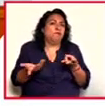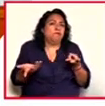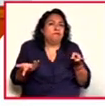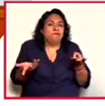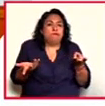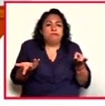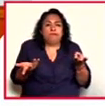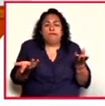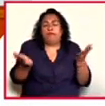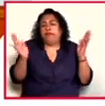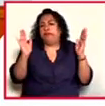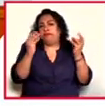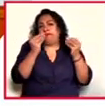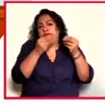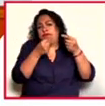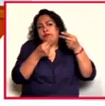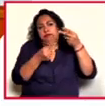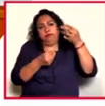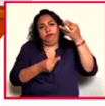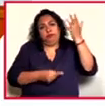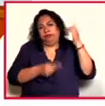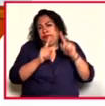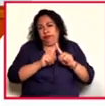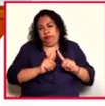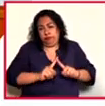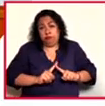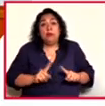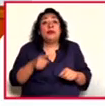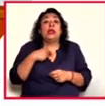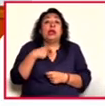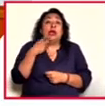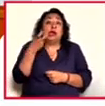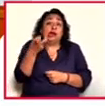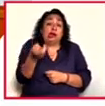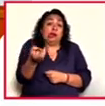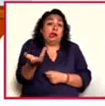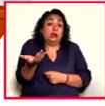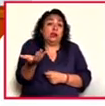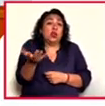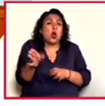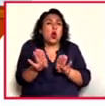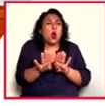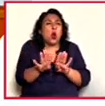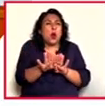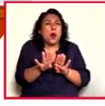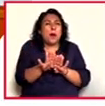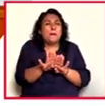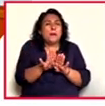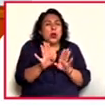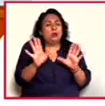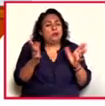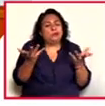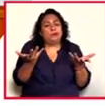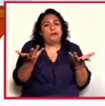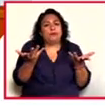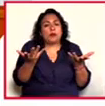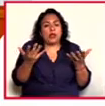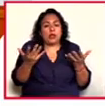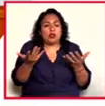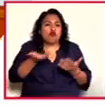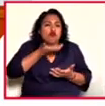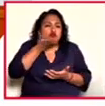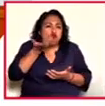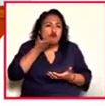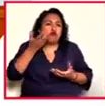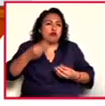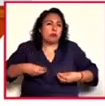en fin, una serie de factores del choque de una forma de vivir la vida o de un